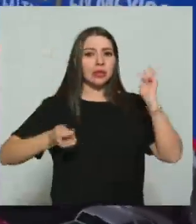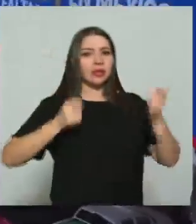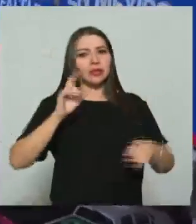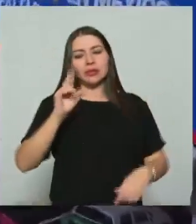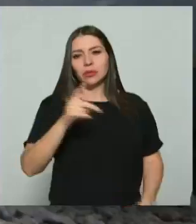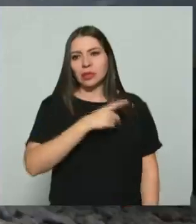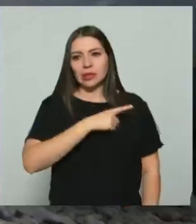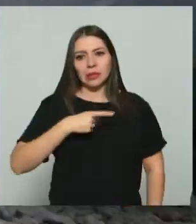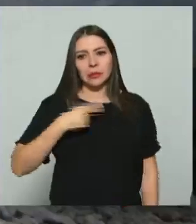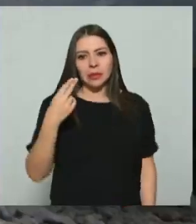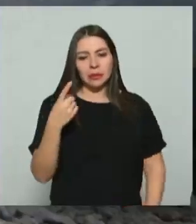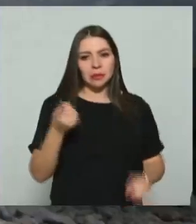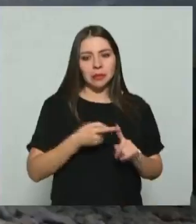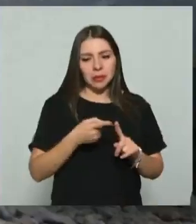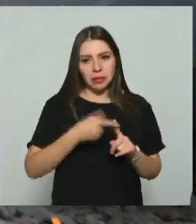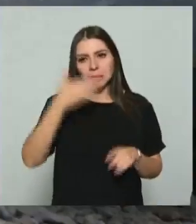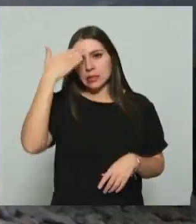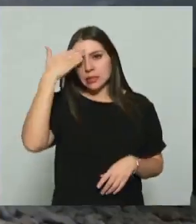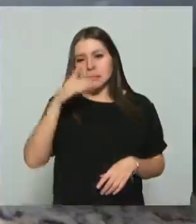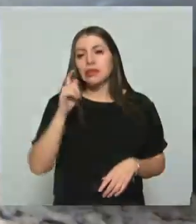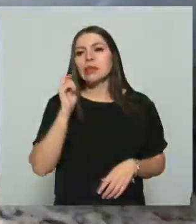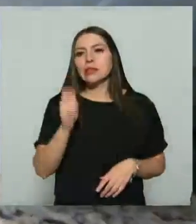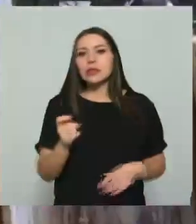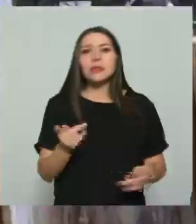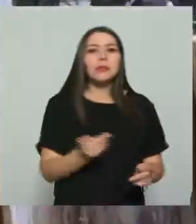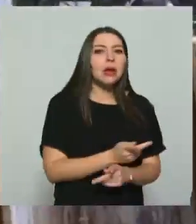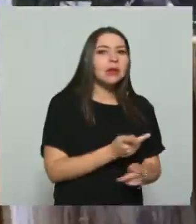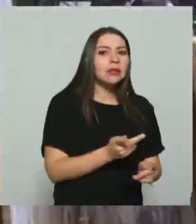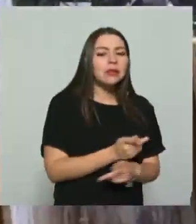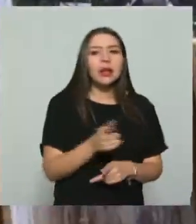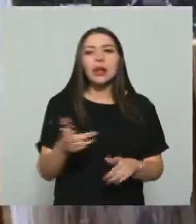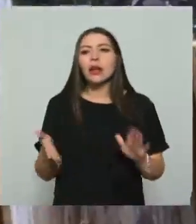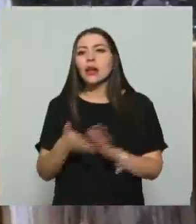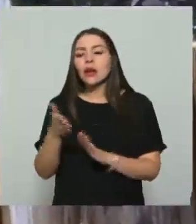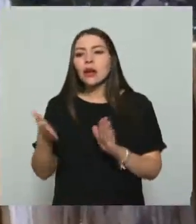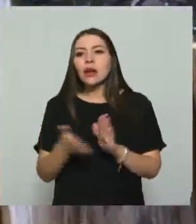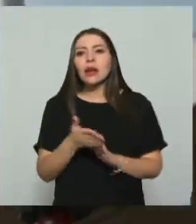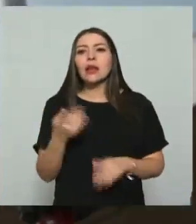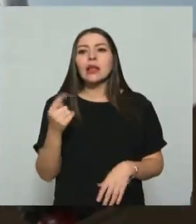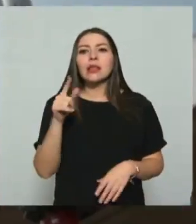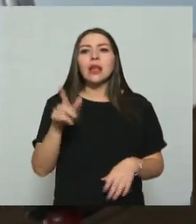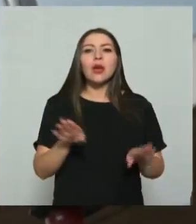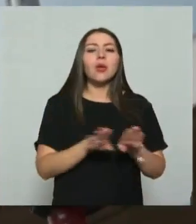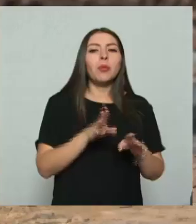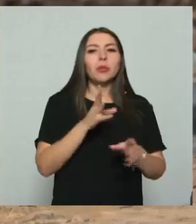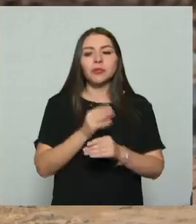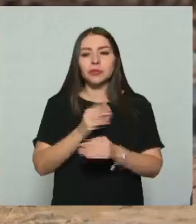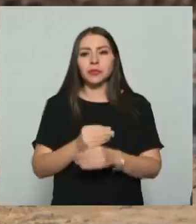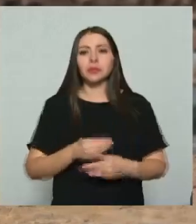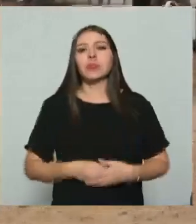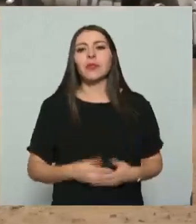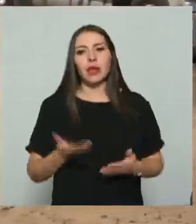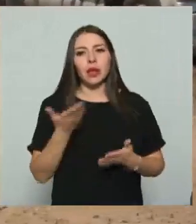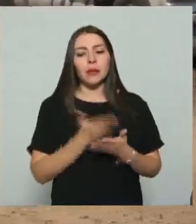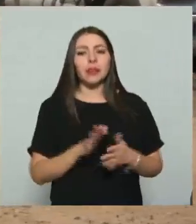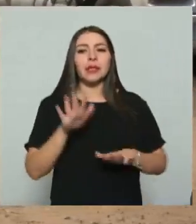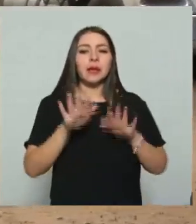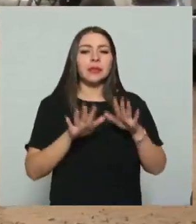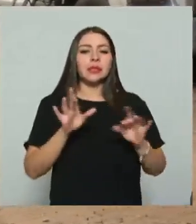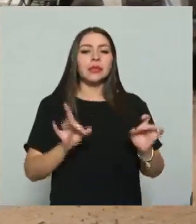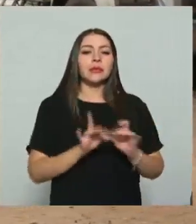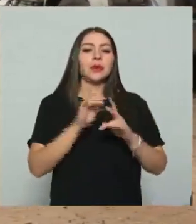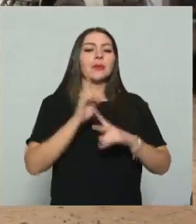debe de asesorarse realmente de qué es lo que está sucediendo con las obras, cómo van. Se presentan además problemas técnicos